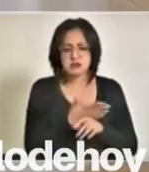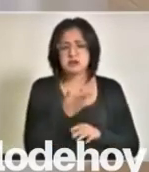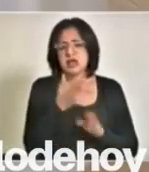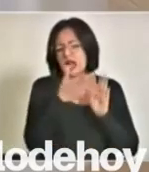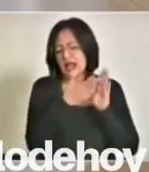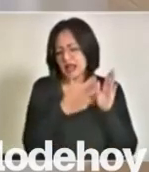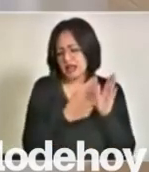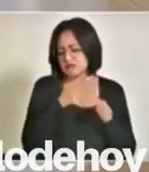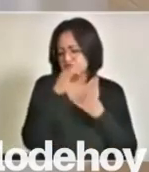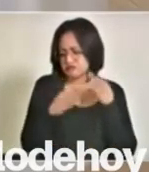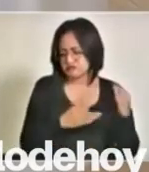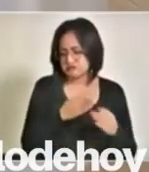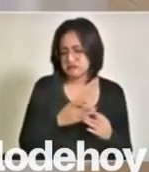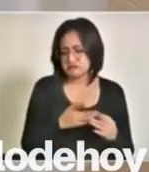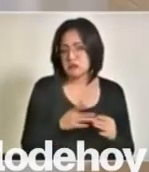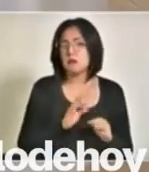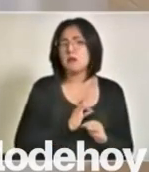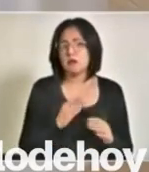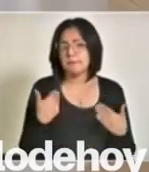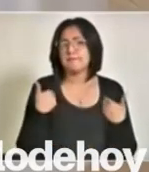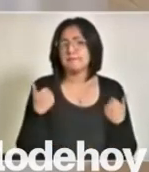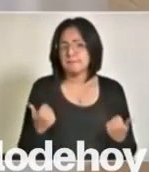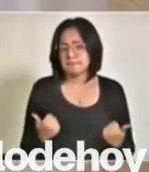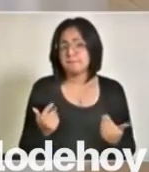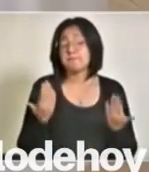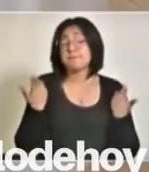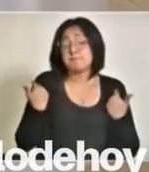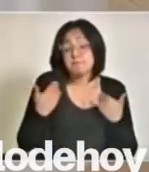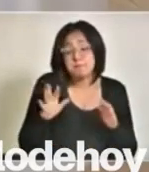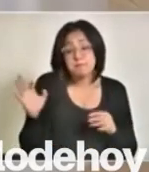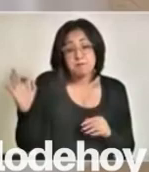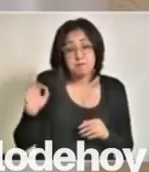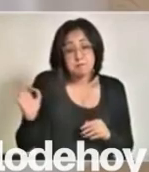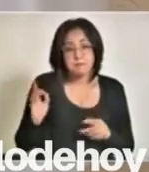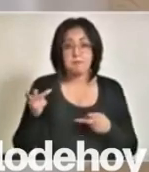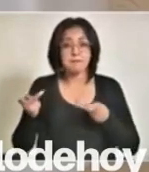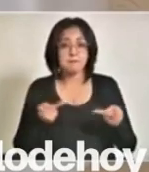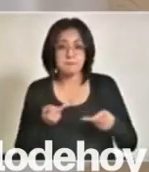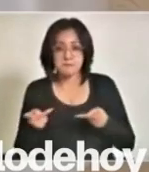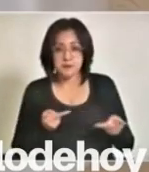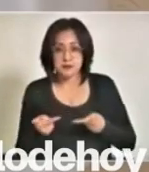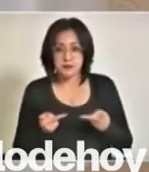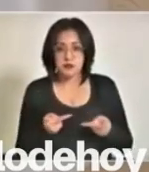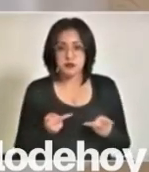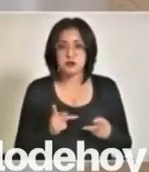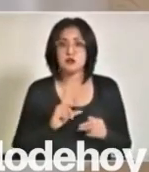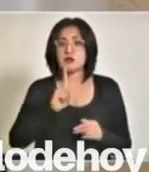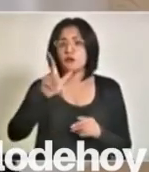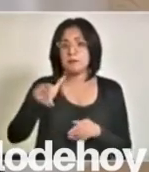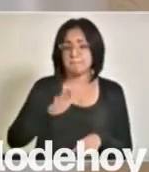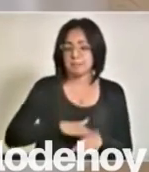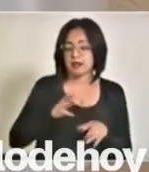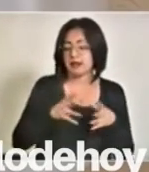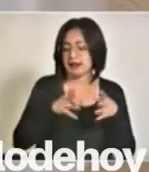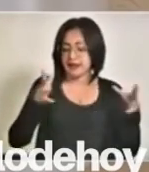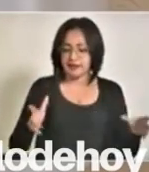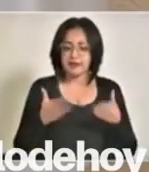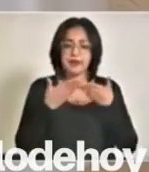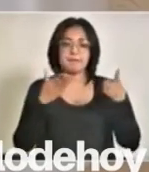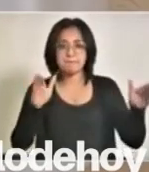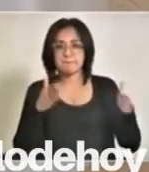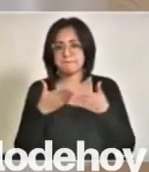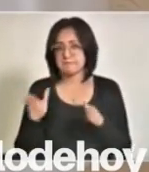y podremos planear una apertura más grande